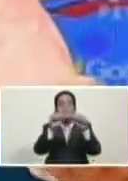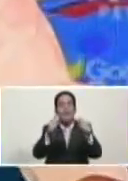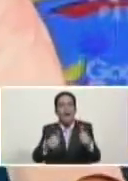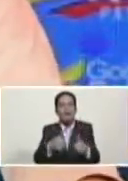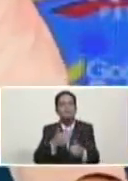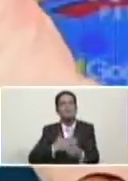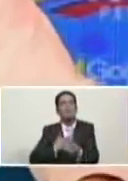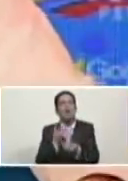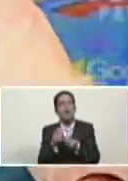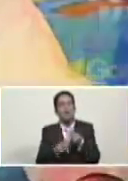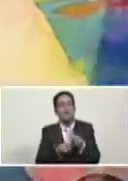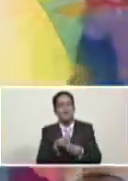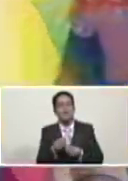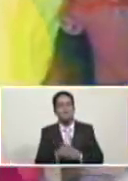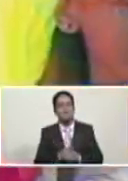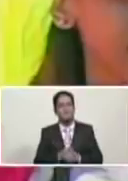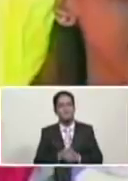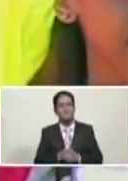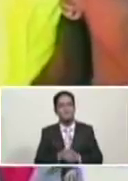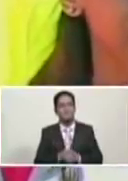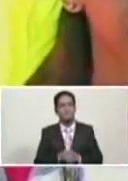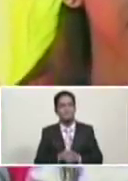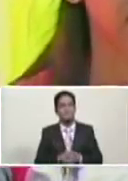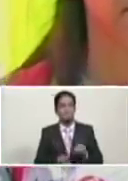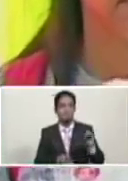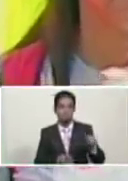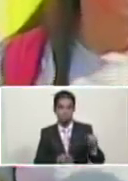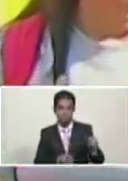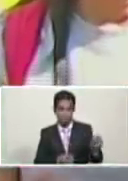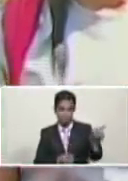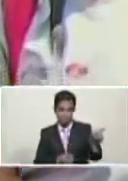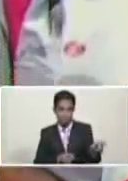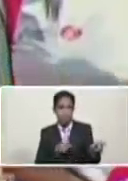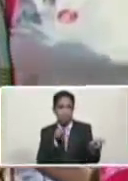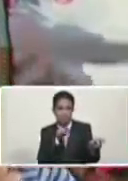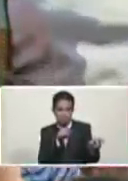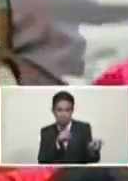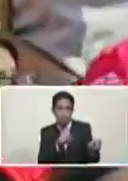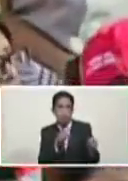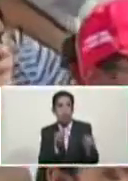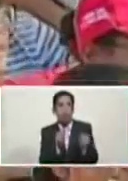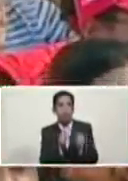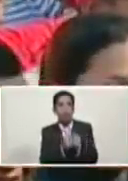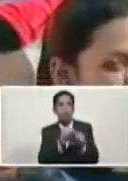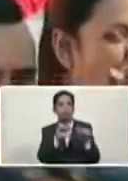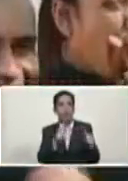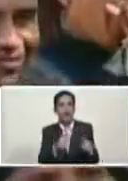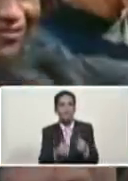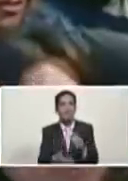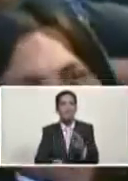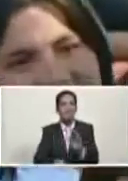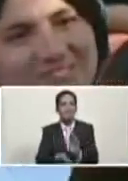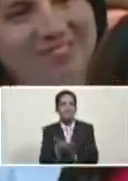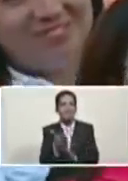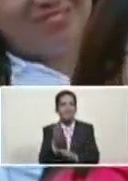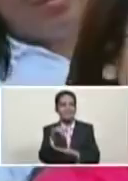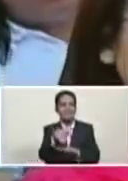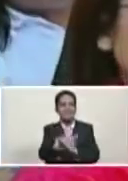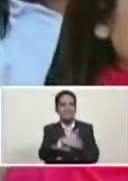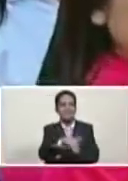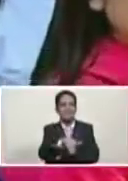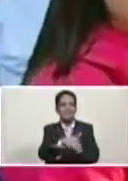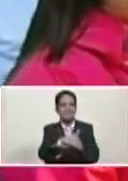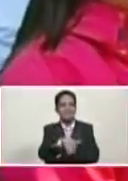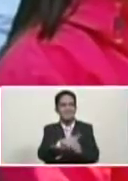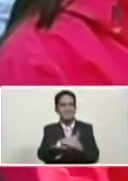logran. Ernesto Villegas, tú con tu arte, sal a las calles.